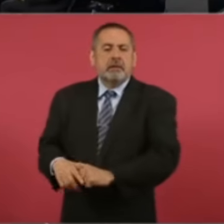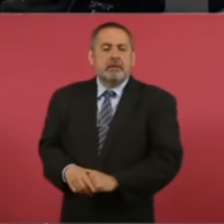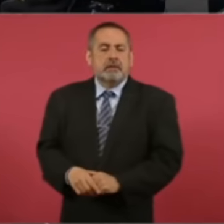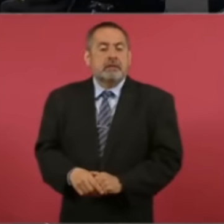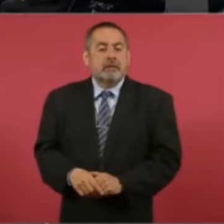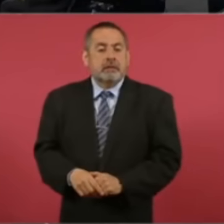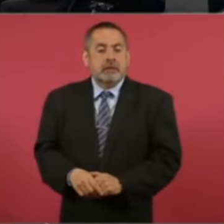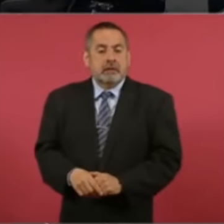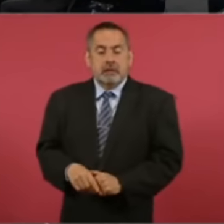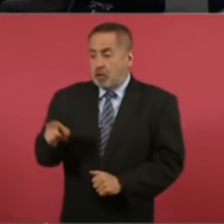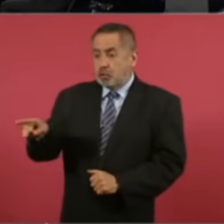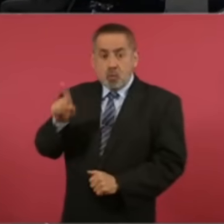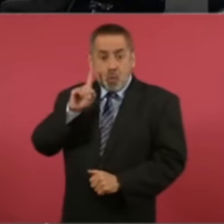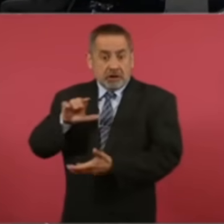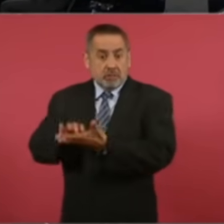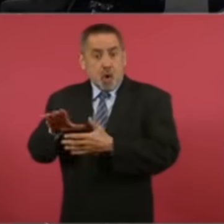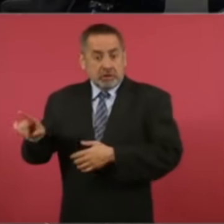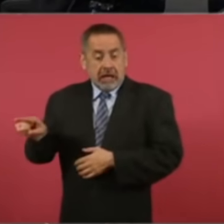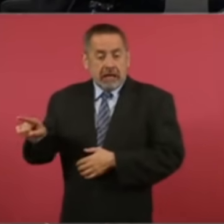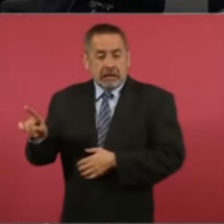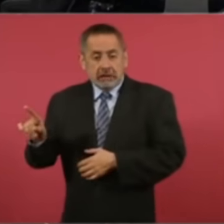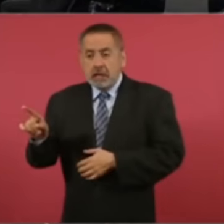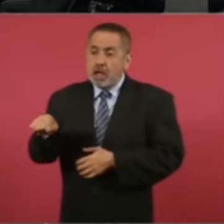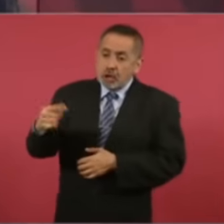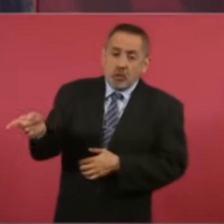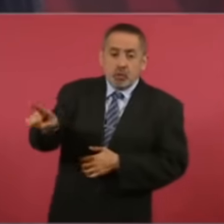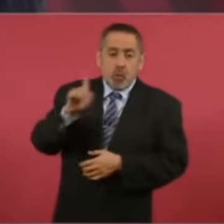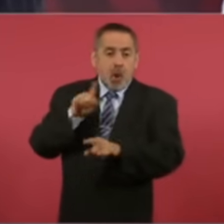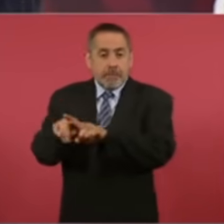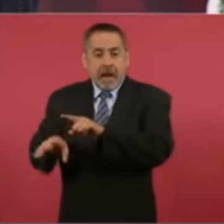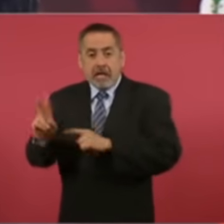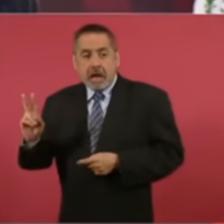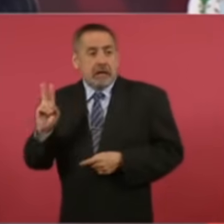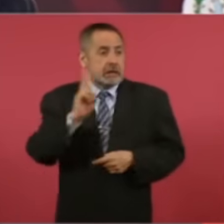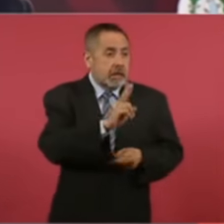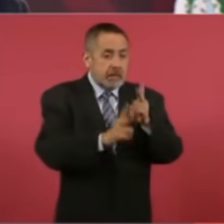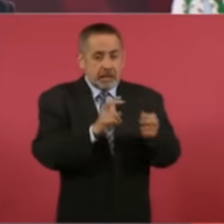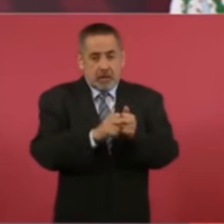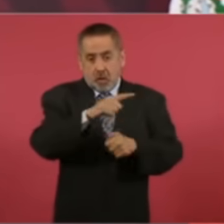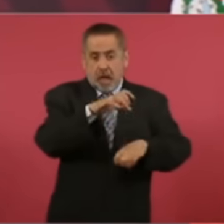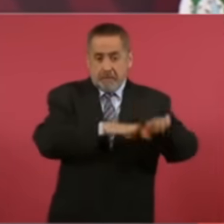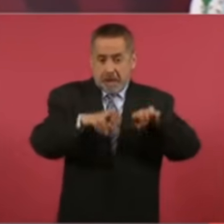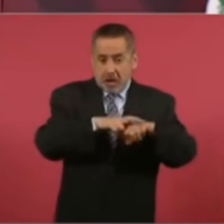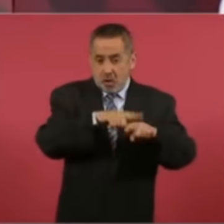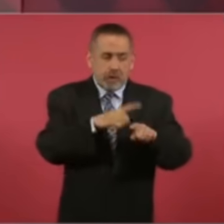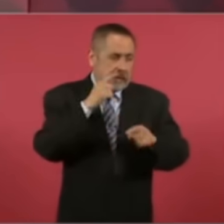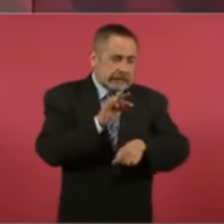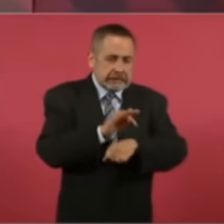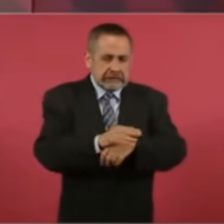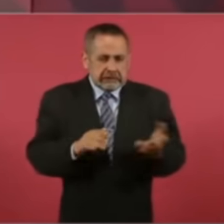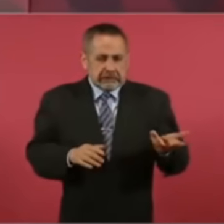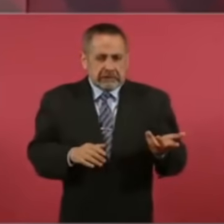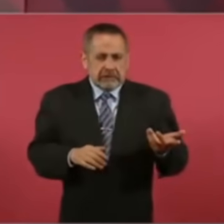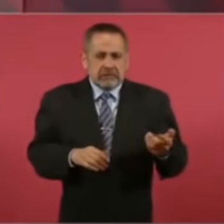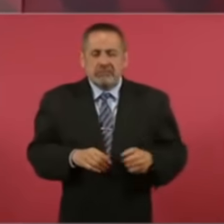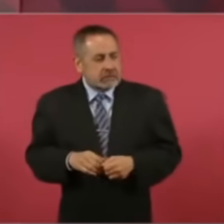y va su esposa y la hermana del presidente Madero a verlo, pues era conocido de